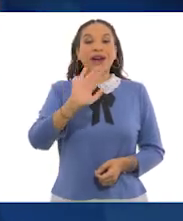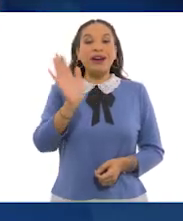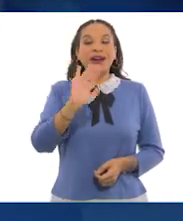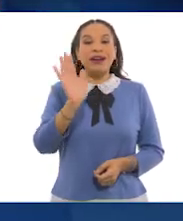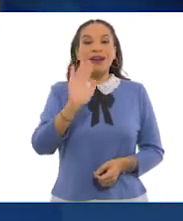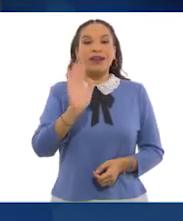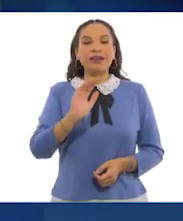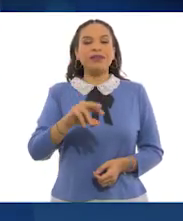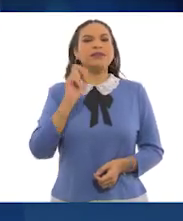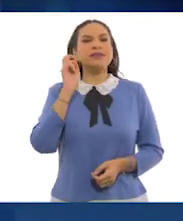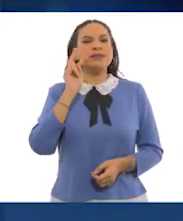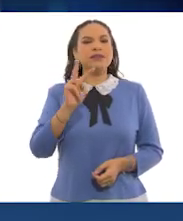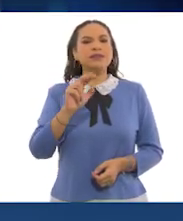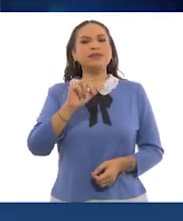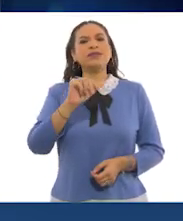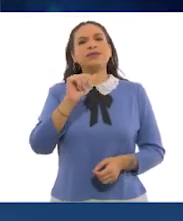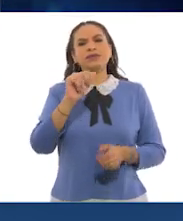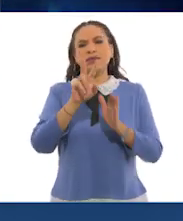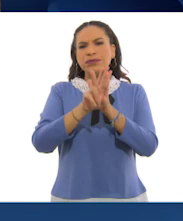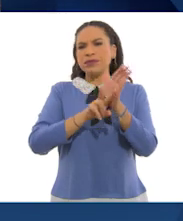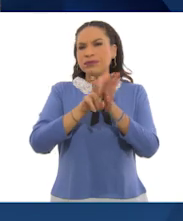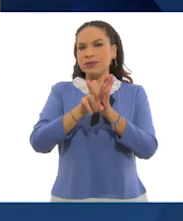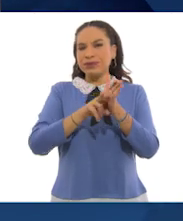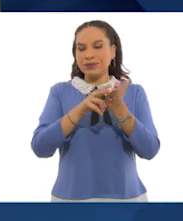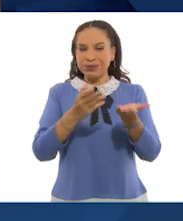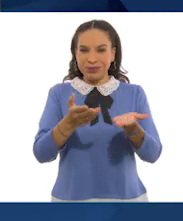¡Hola! ¡Vamos a ver el siguiente video!